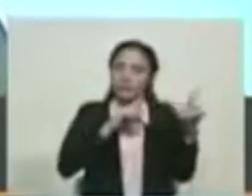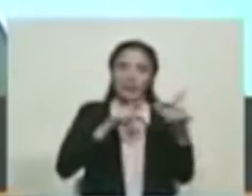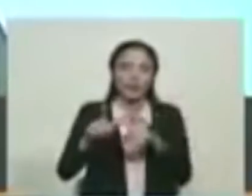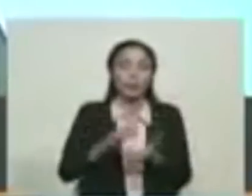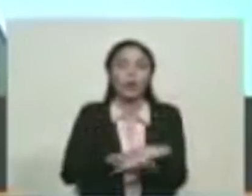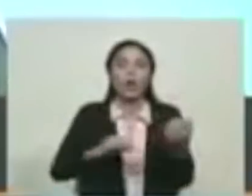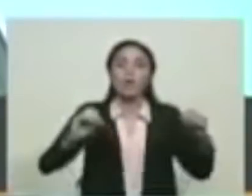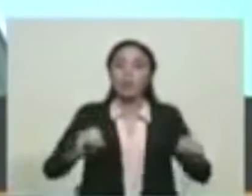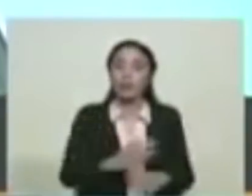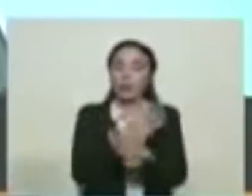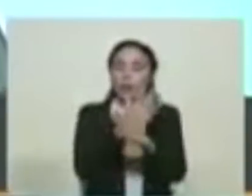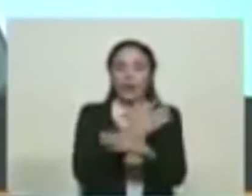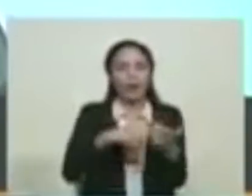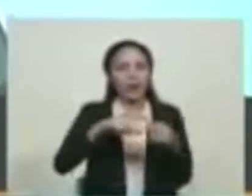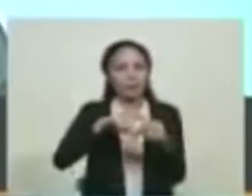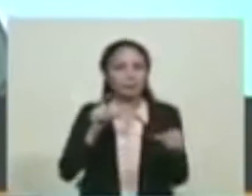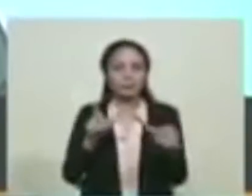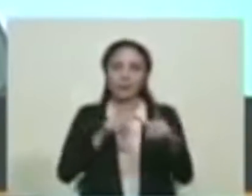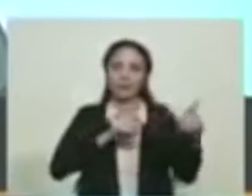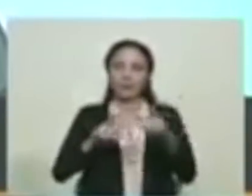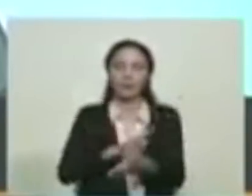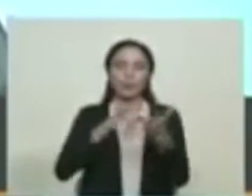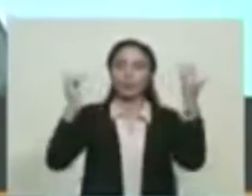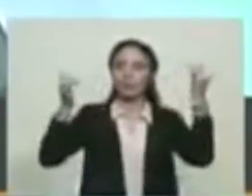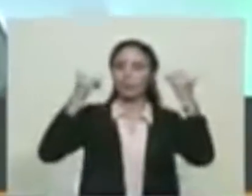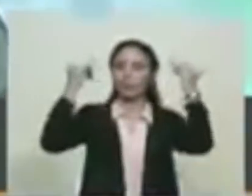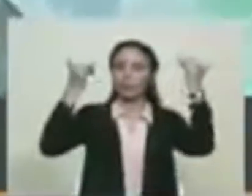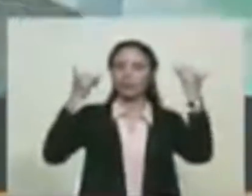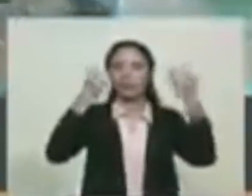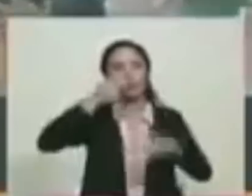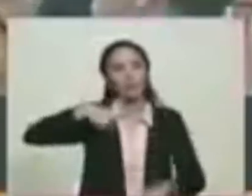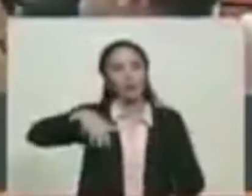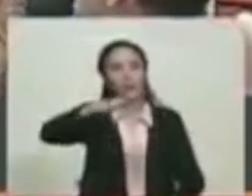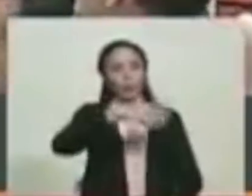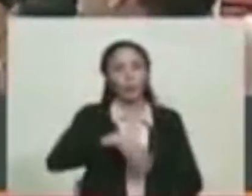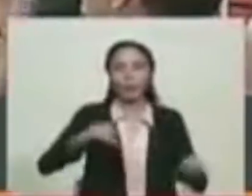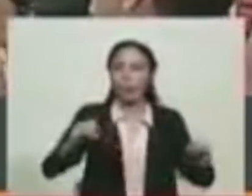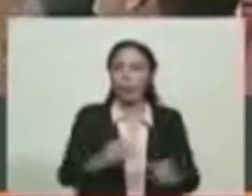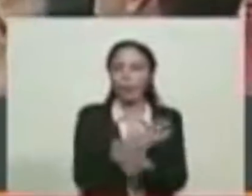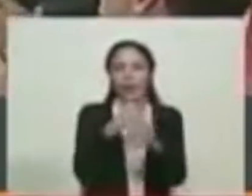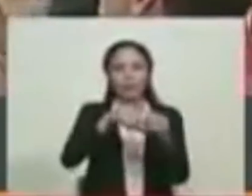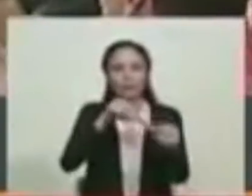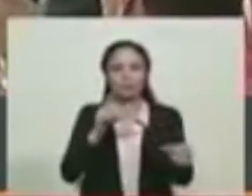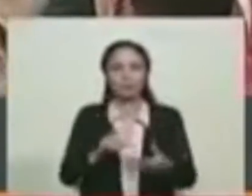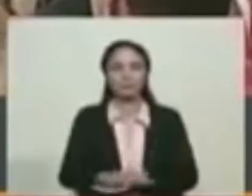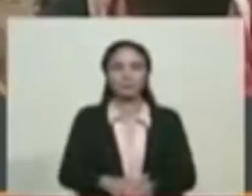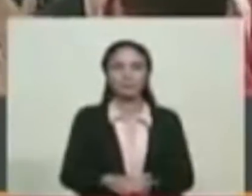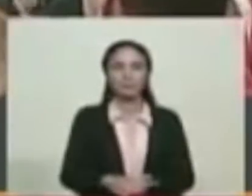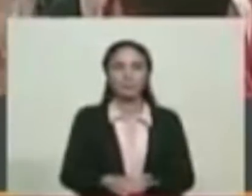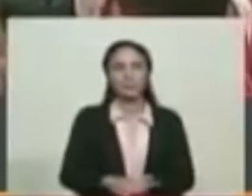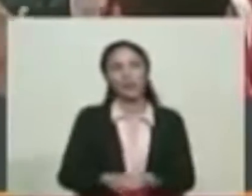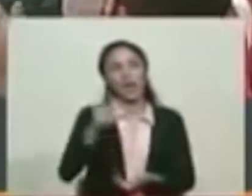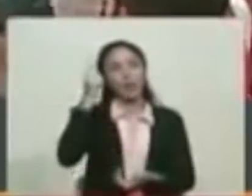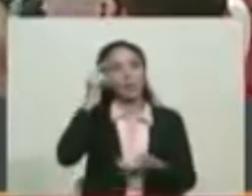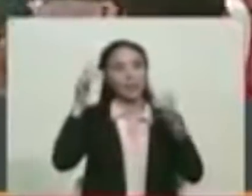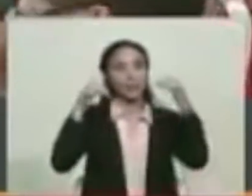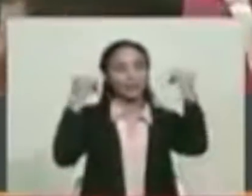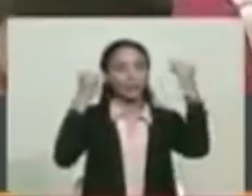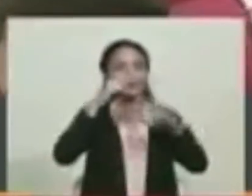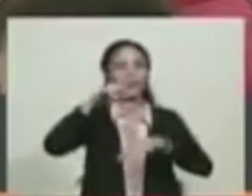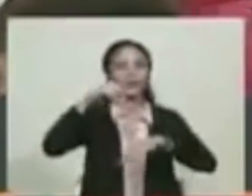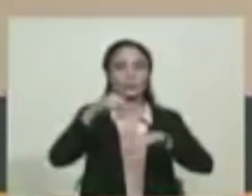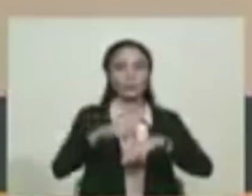Cuando Venezuela salga de la OEA, vamos a hacer una fiesta de pueblo. Vamos a declarar día festivo para todo el